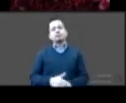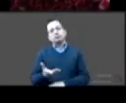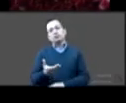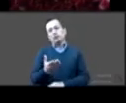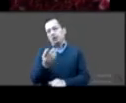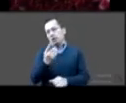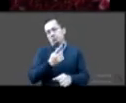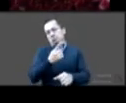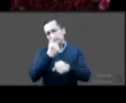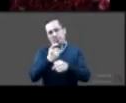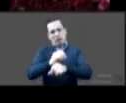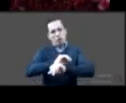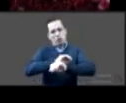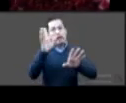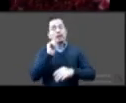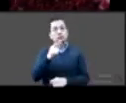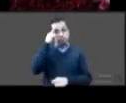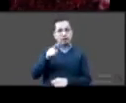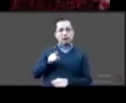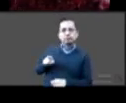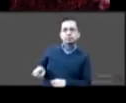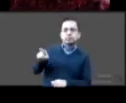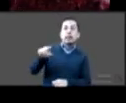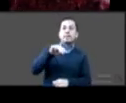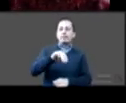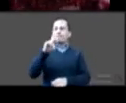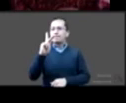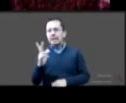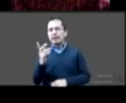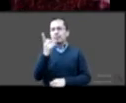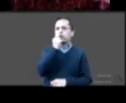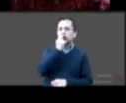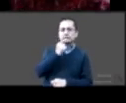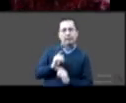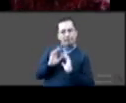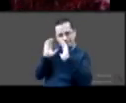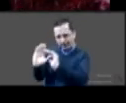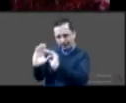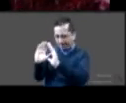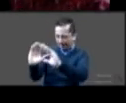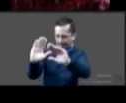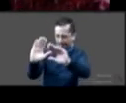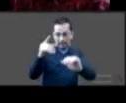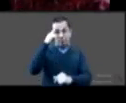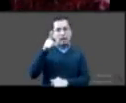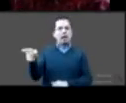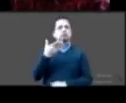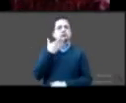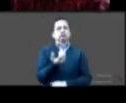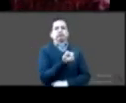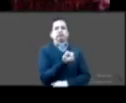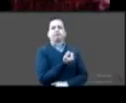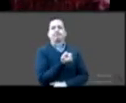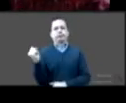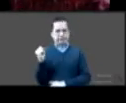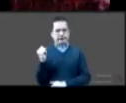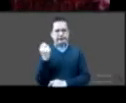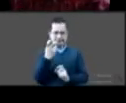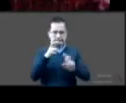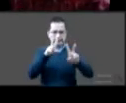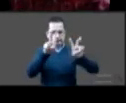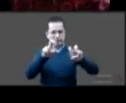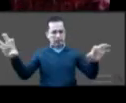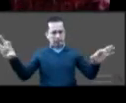capacidades en las áreas ministeriales y policiales. O sea, este es algo totalmente nuevo. Tenemos en la Policía